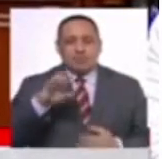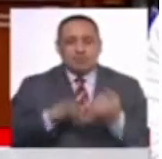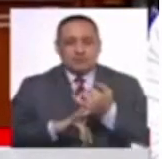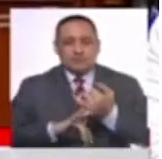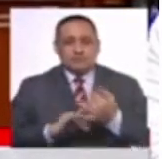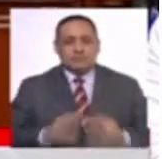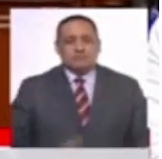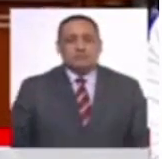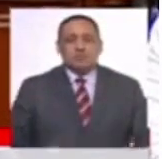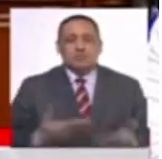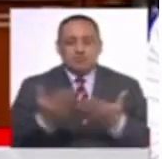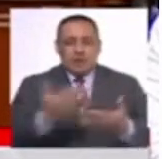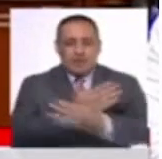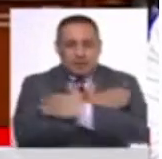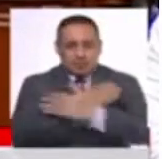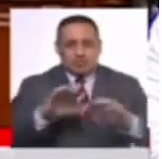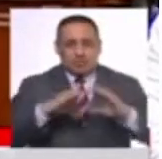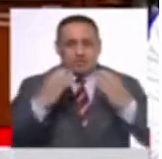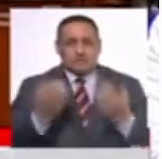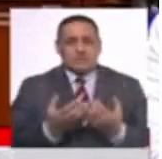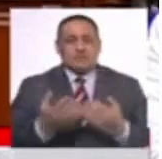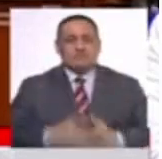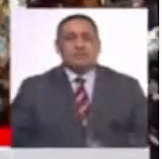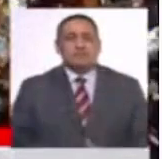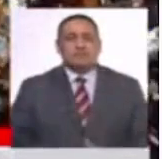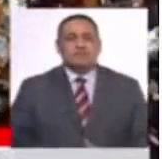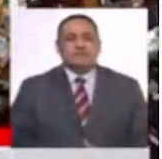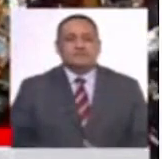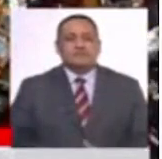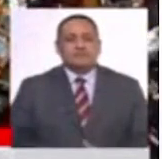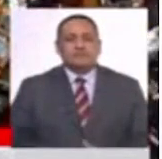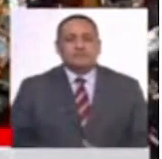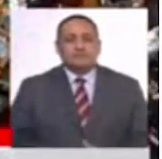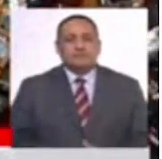relevándola. Un abrazo, congresista.